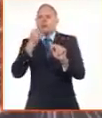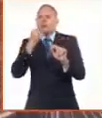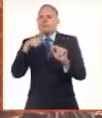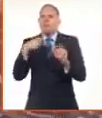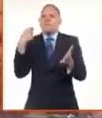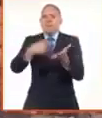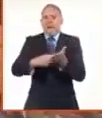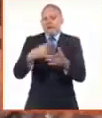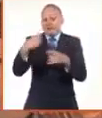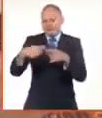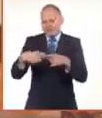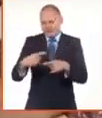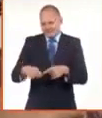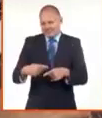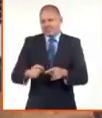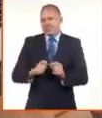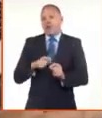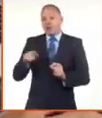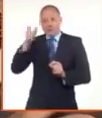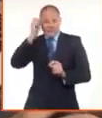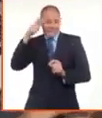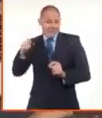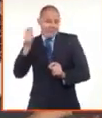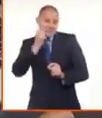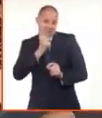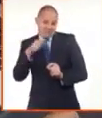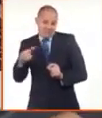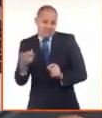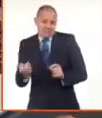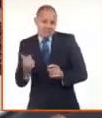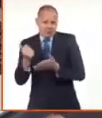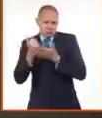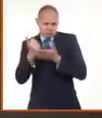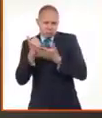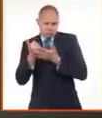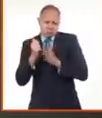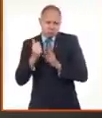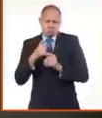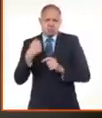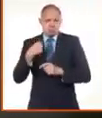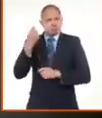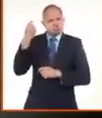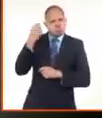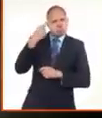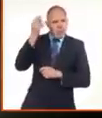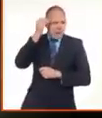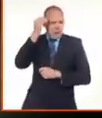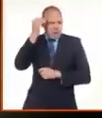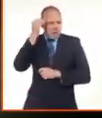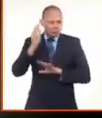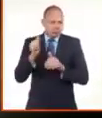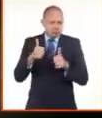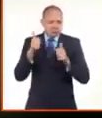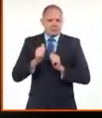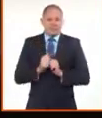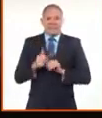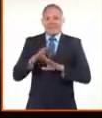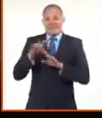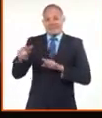también DeSoft tiene más experiencia. Y sin duda ellos tienen ya todo un